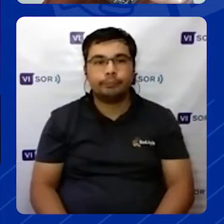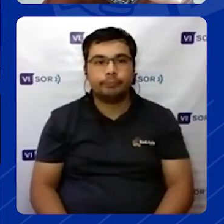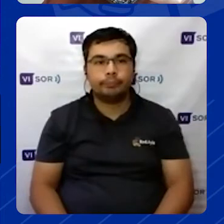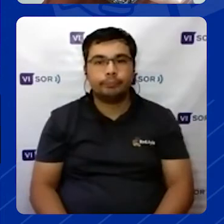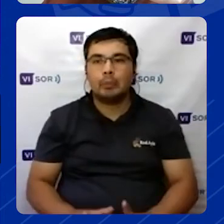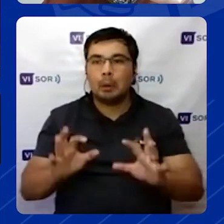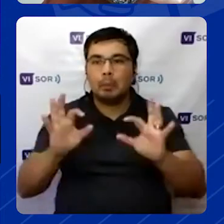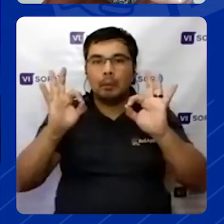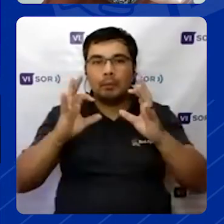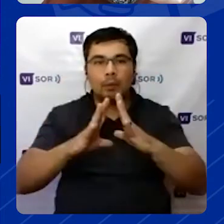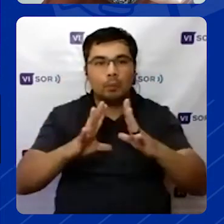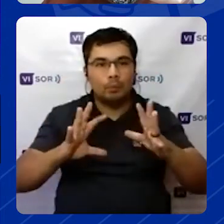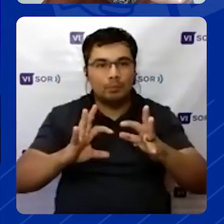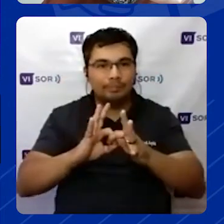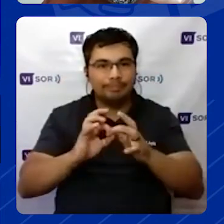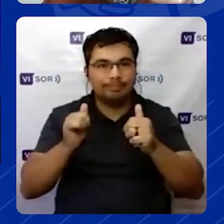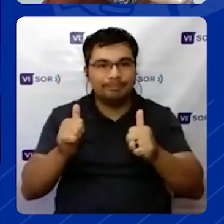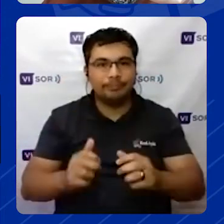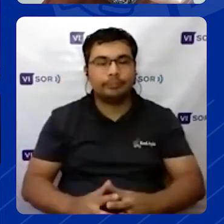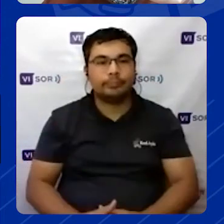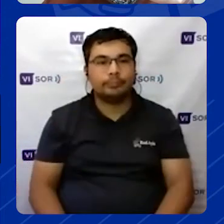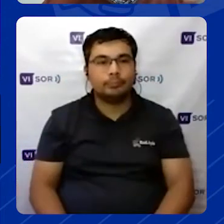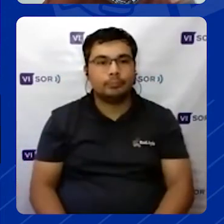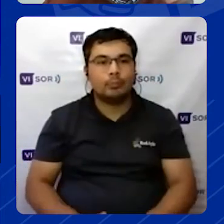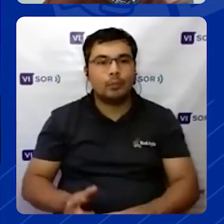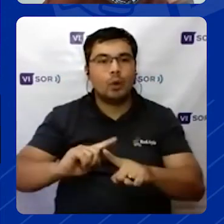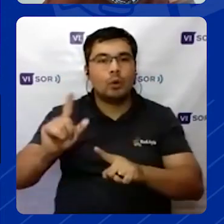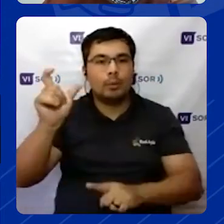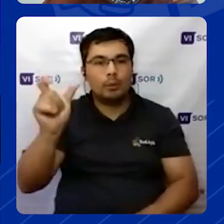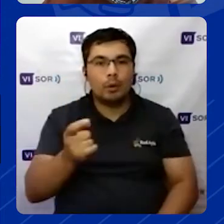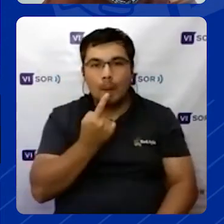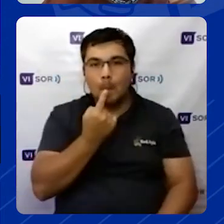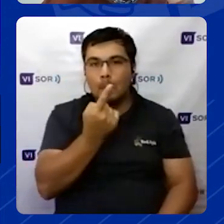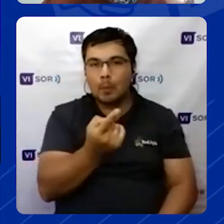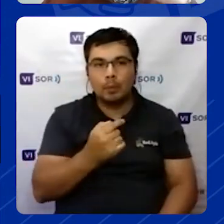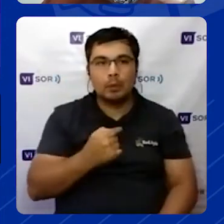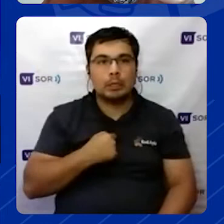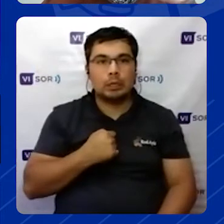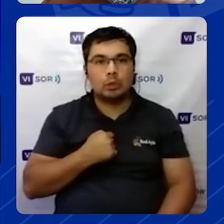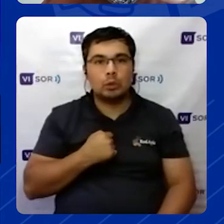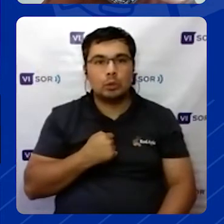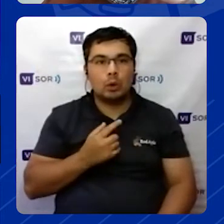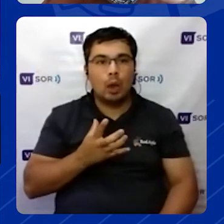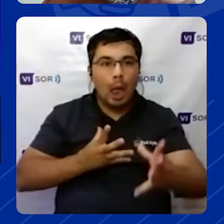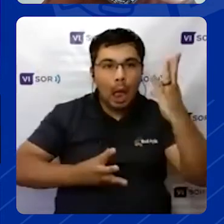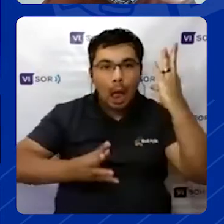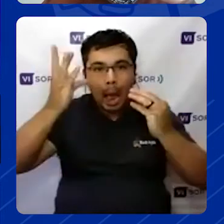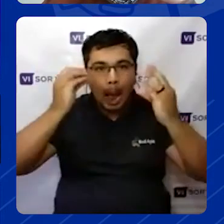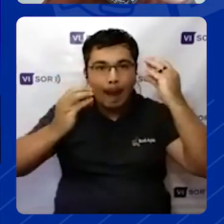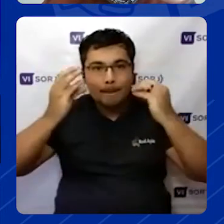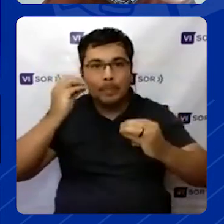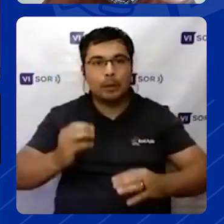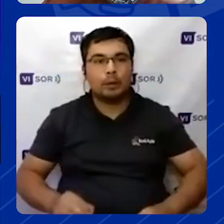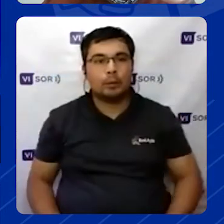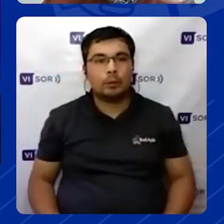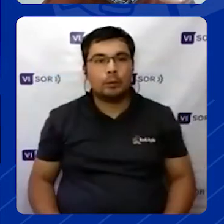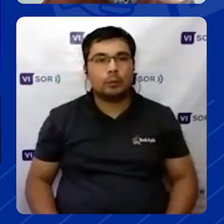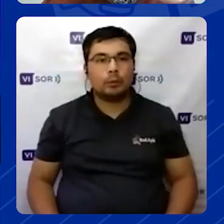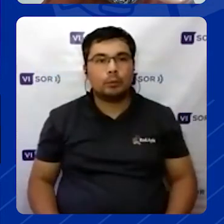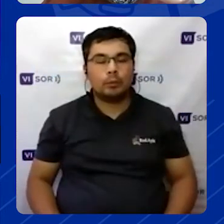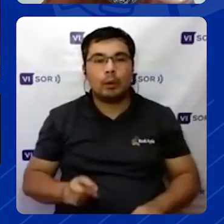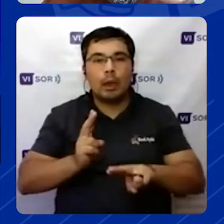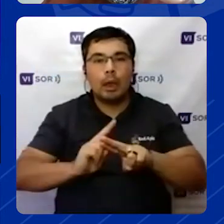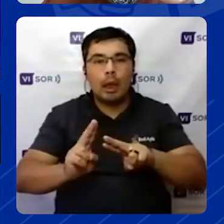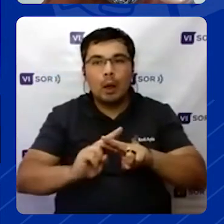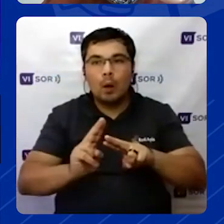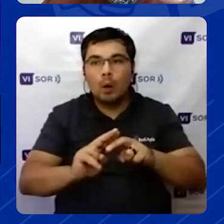Perfecto, muchas gracias. Otra persona pregunta, si aprendo a adaptar en lectura fácil y realizo un texto, ¿debería contratar